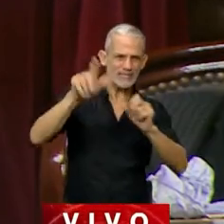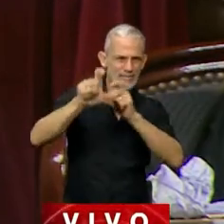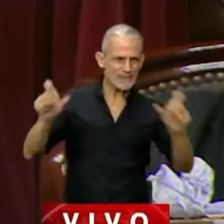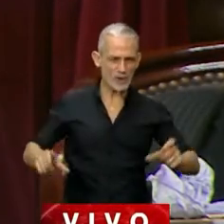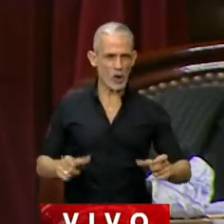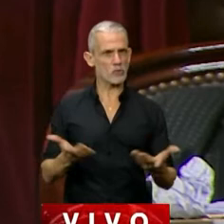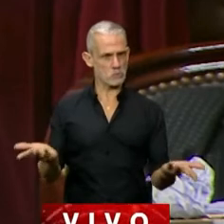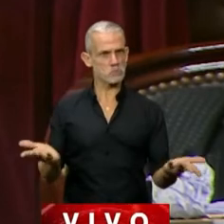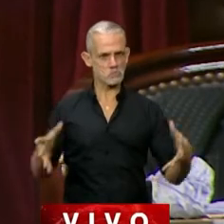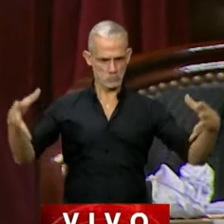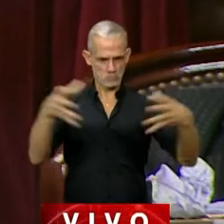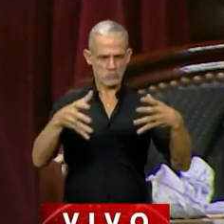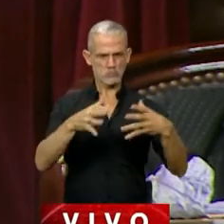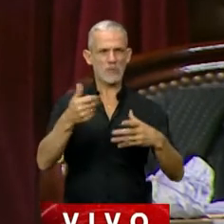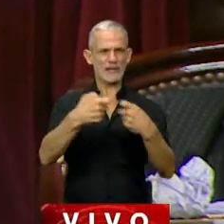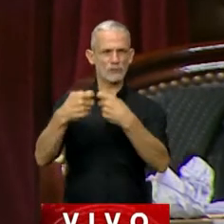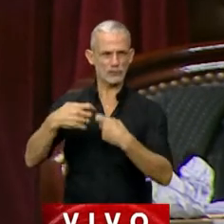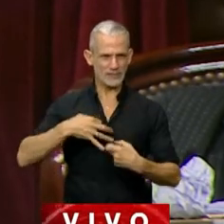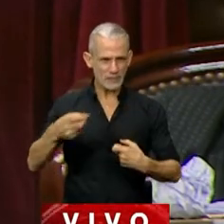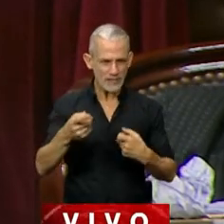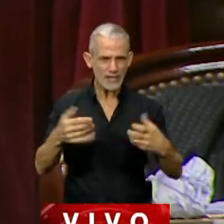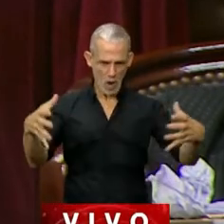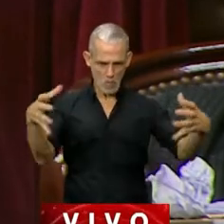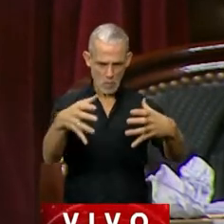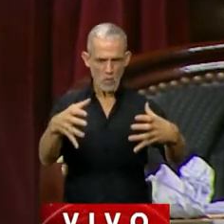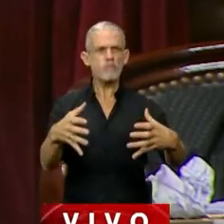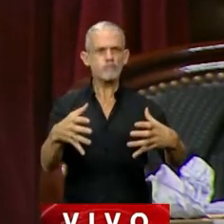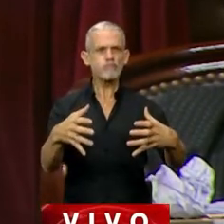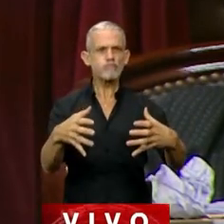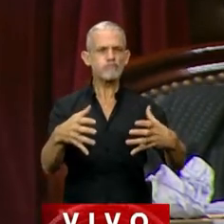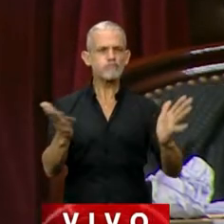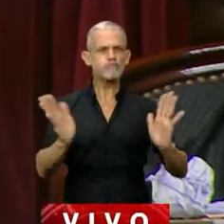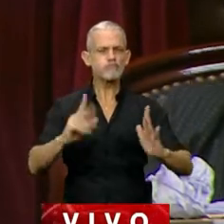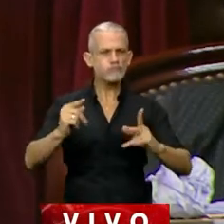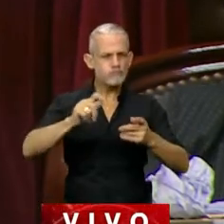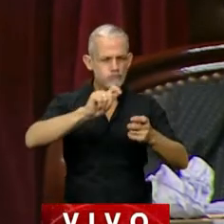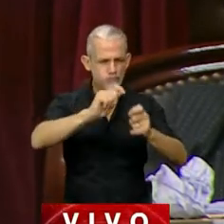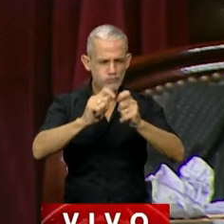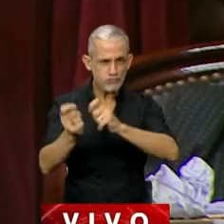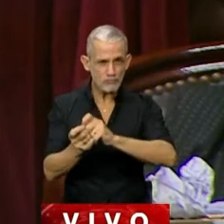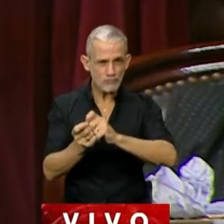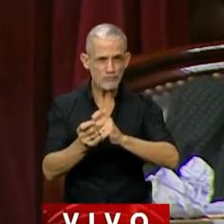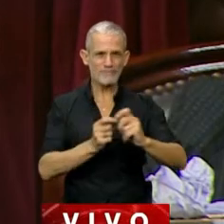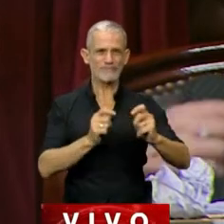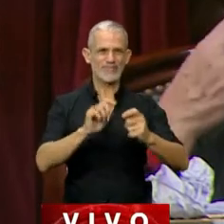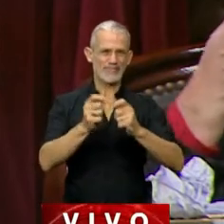científicos, de ONGs, y ha sido conteste con las modificaciones